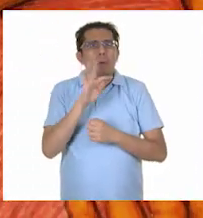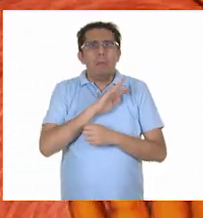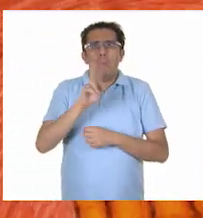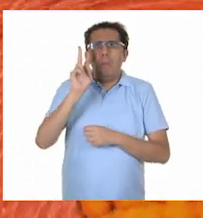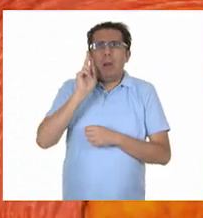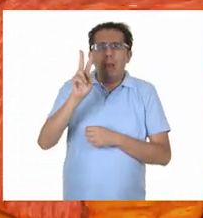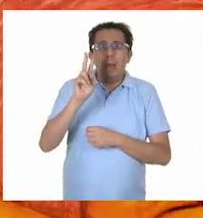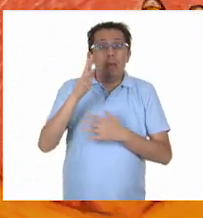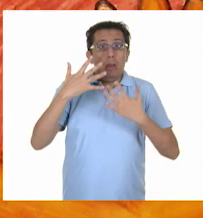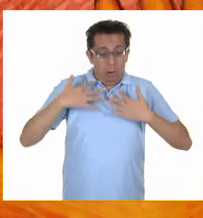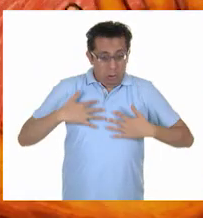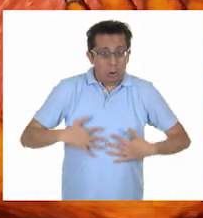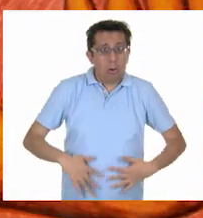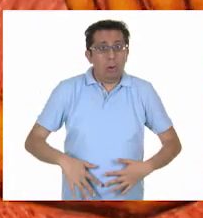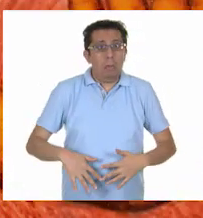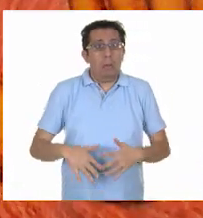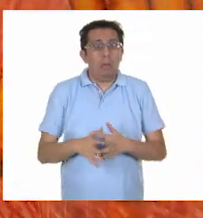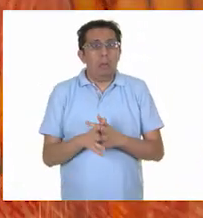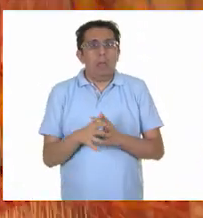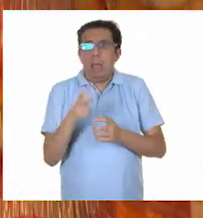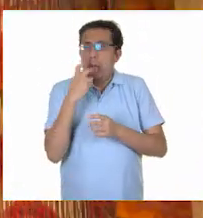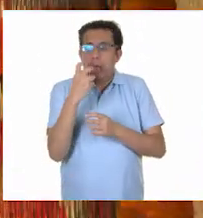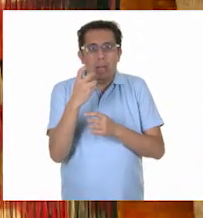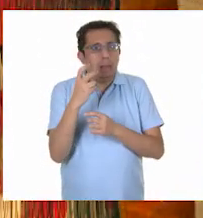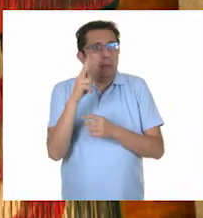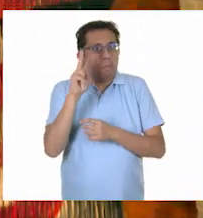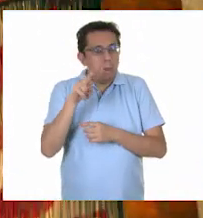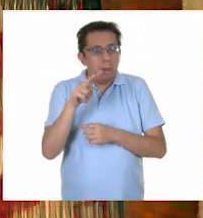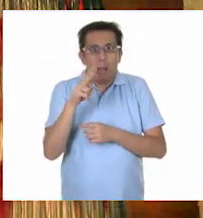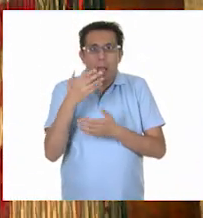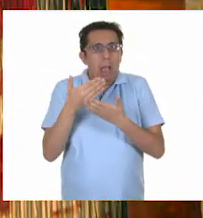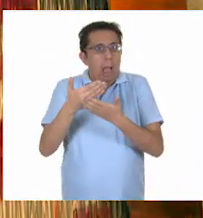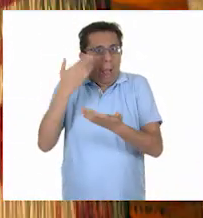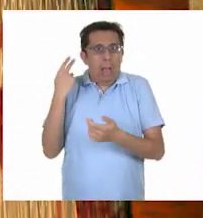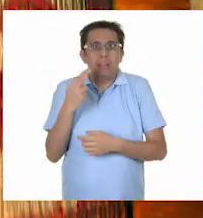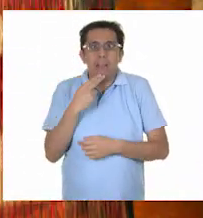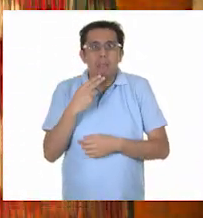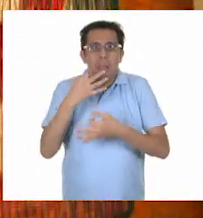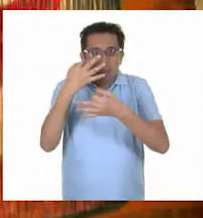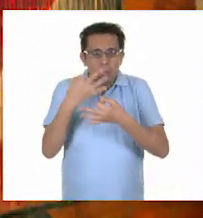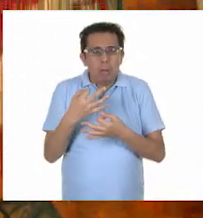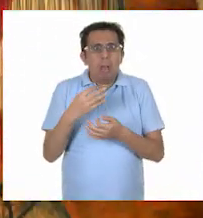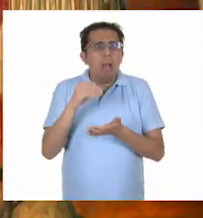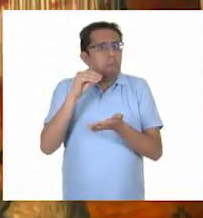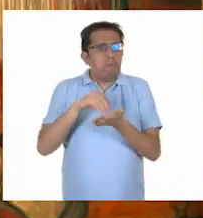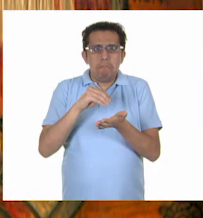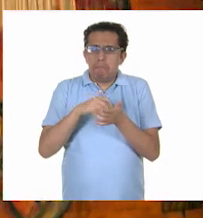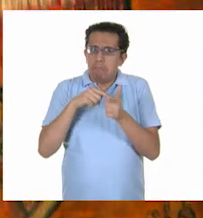la indumentaria y es la indumentaria que se usaba y es la indumentaria que a veces se sigue usando.